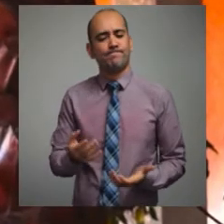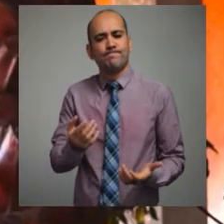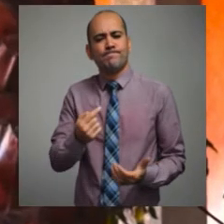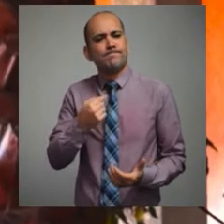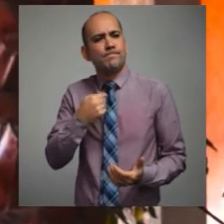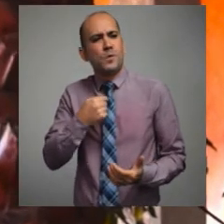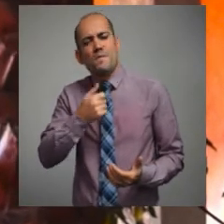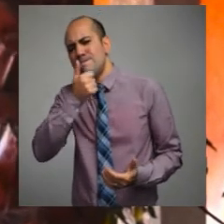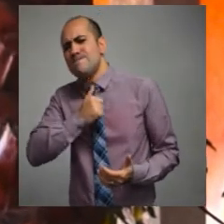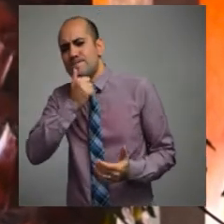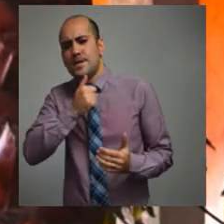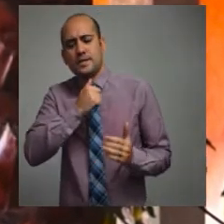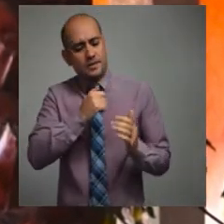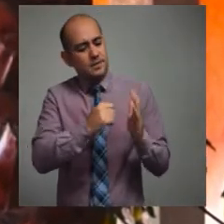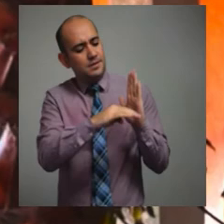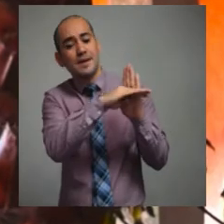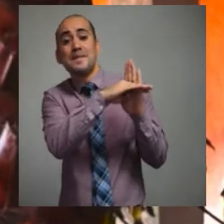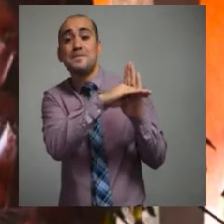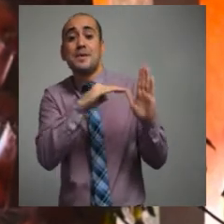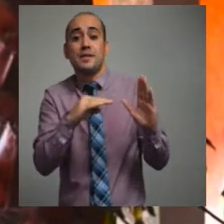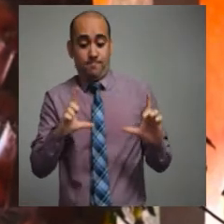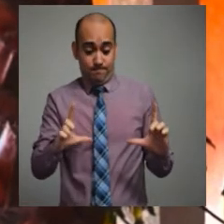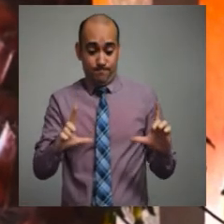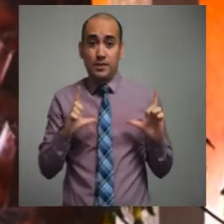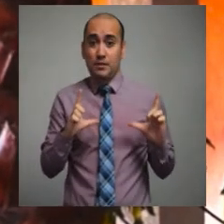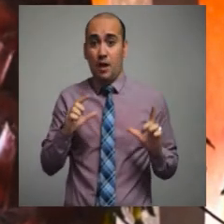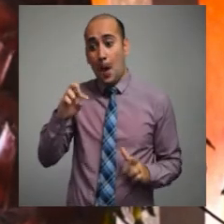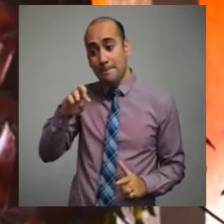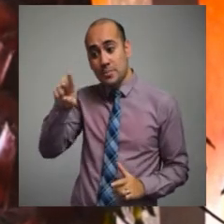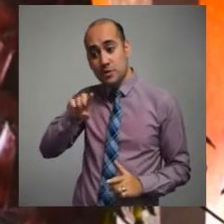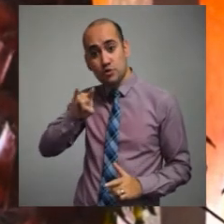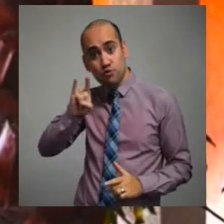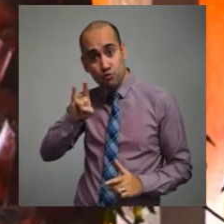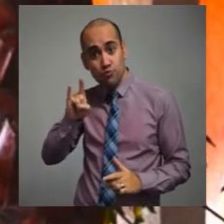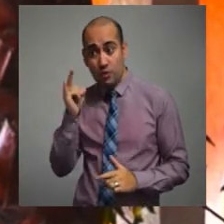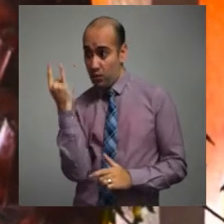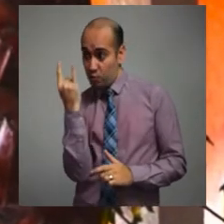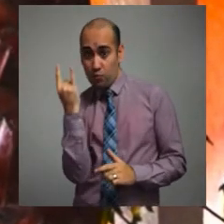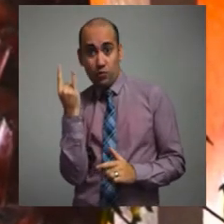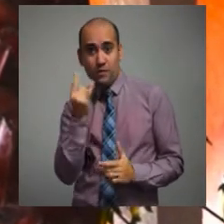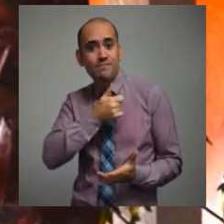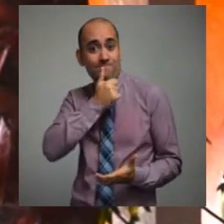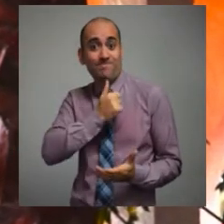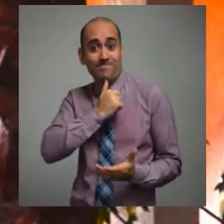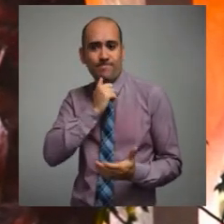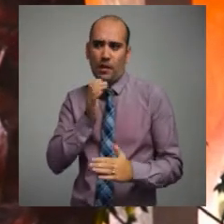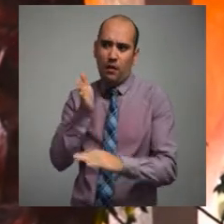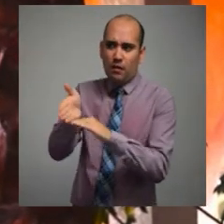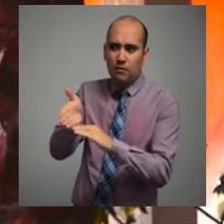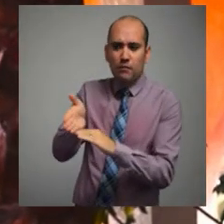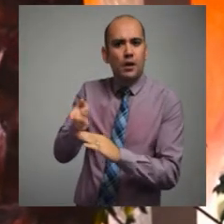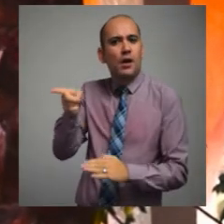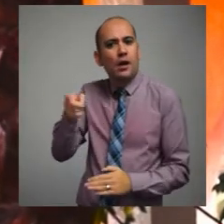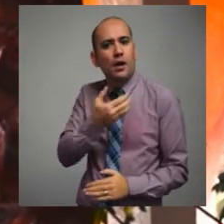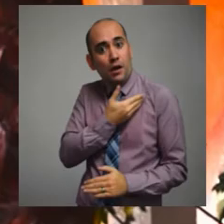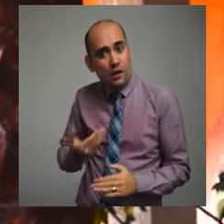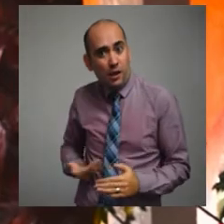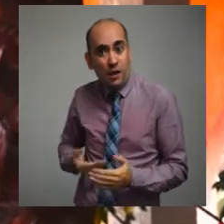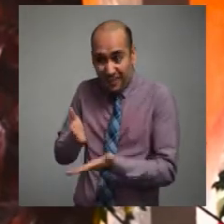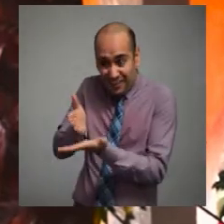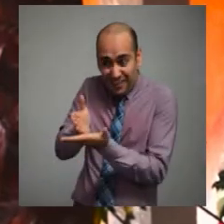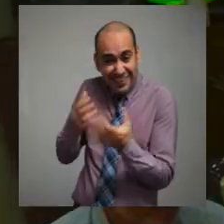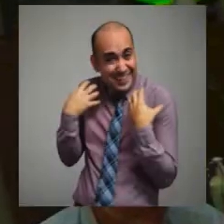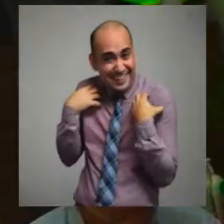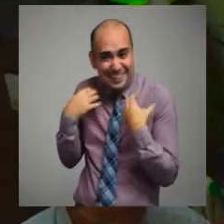Me entré al liceo porque, como necesitaba variar mis estudios de enseñanza media para poder tener puntaje ranking y NEM en la PSU, fui al Ministerio de Educación. Y ahí me